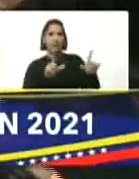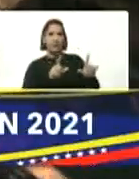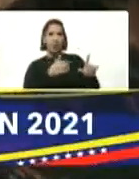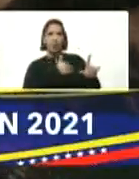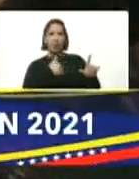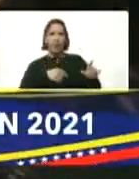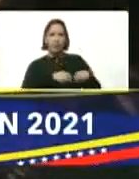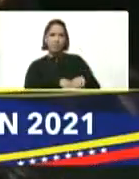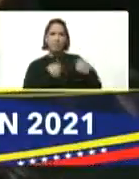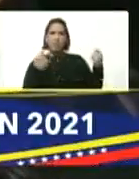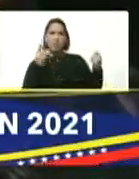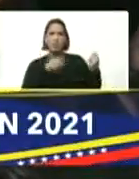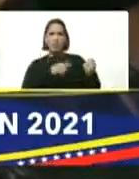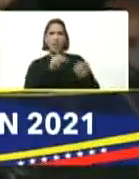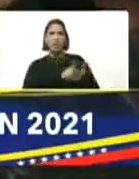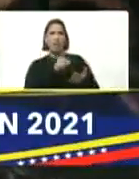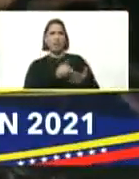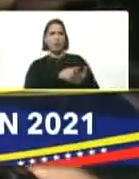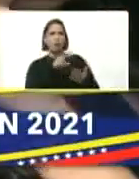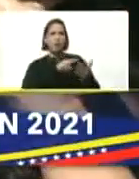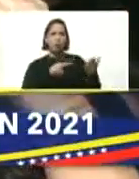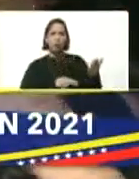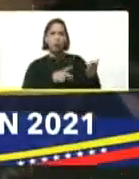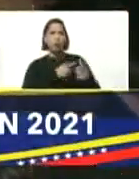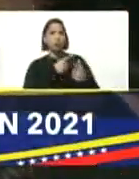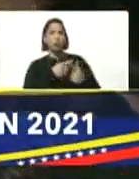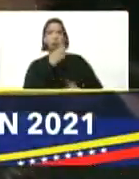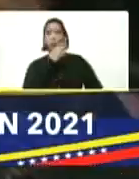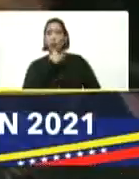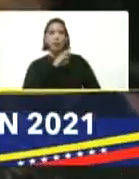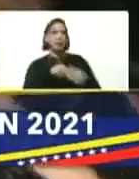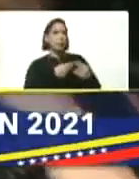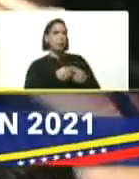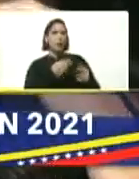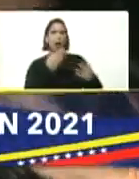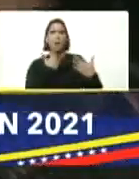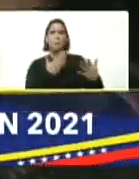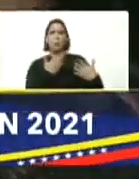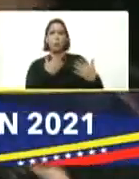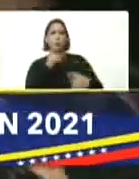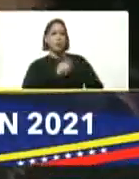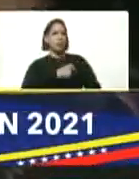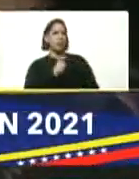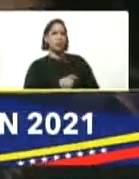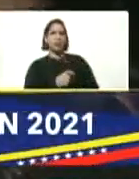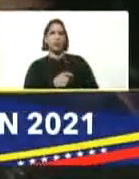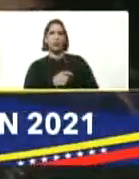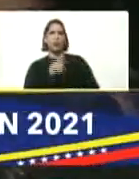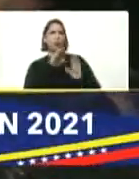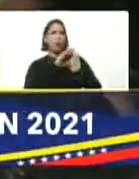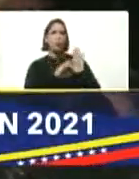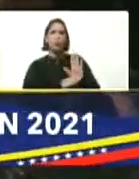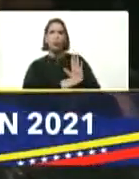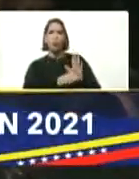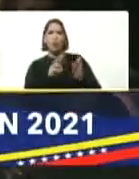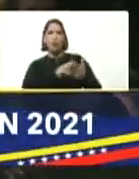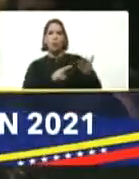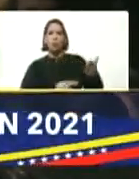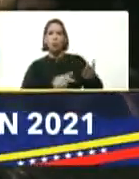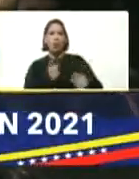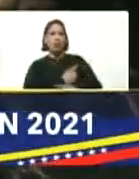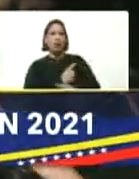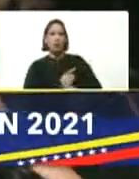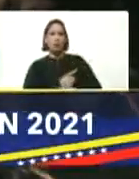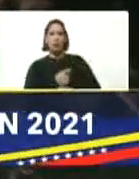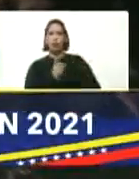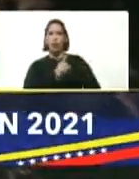fragmentar el libro, la lectura. Así que no hay ningún apuro, no hay ninguna necesidad de curso de lectura veloz, no hay ninguna necesidad